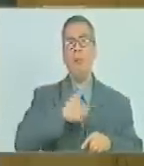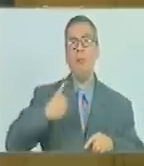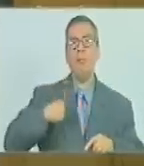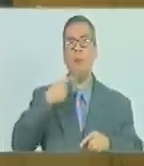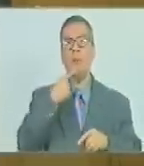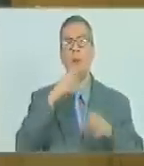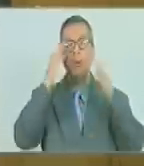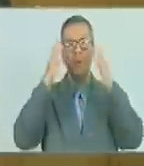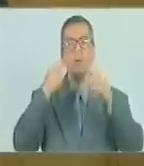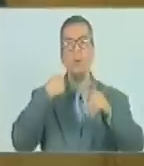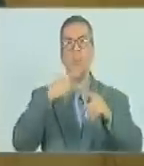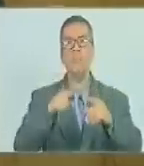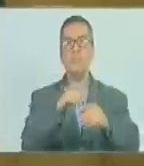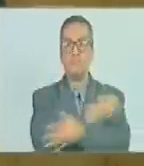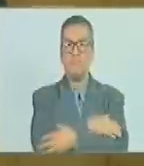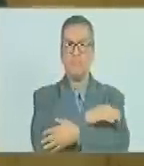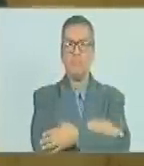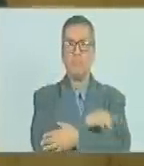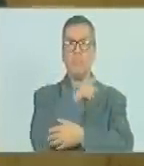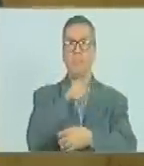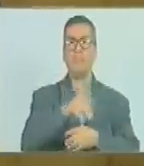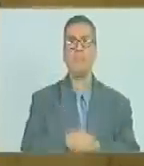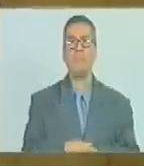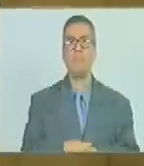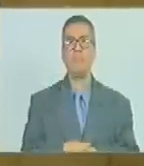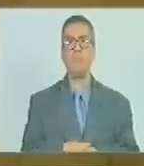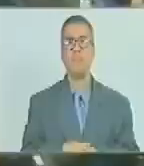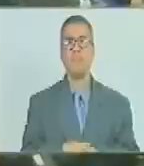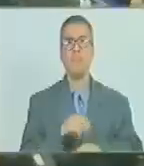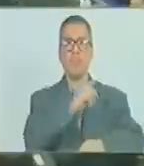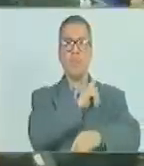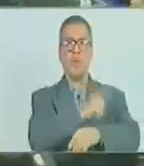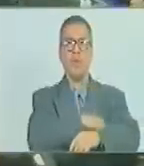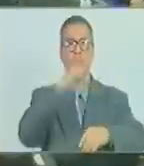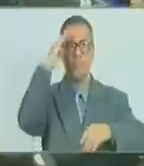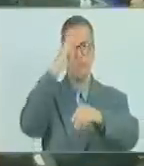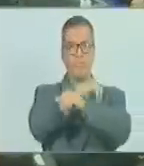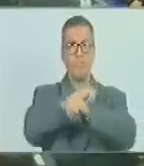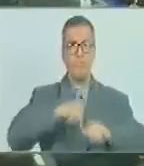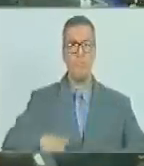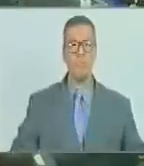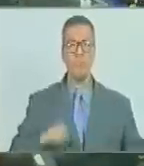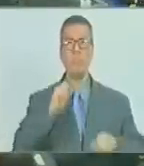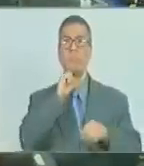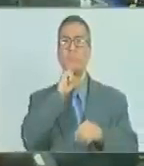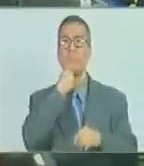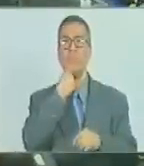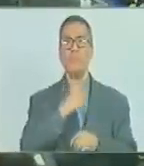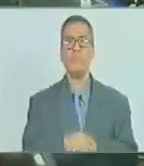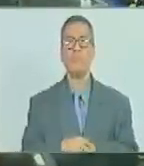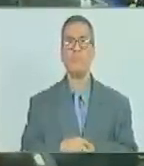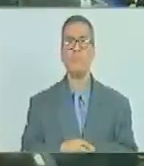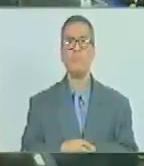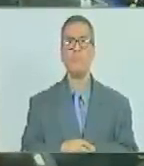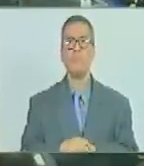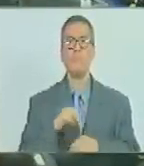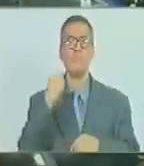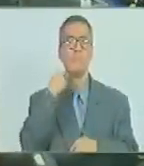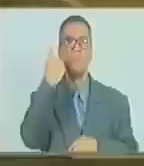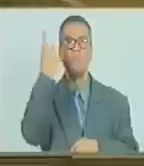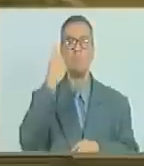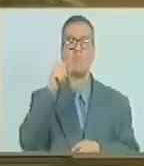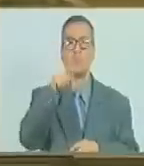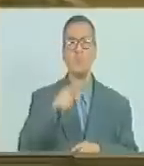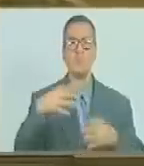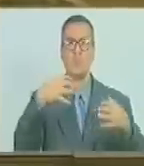transmitir nuestras felicitaciones a la Fuerza Armada de Rusia por el heroísmo con el